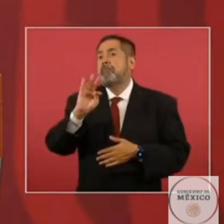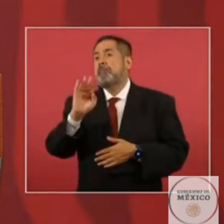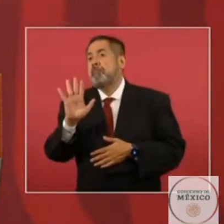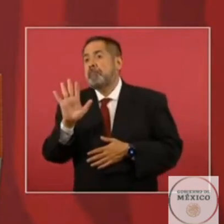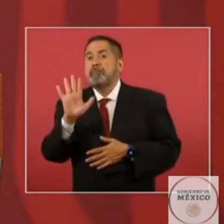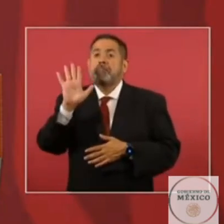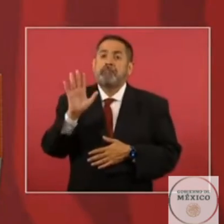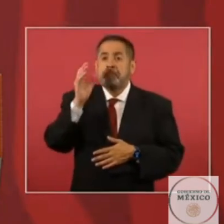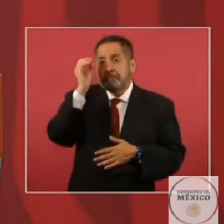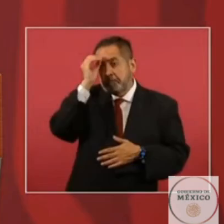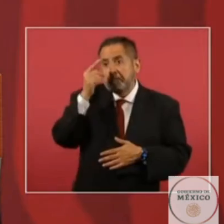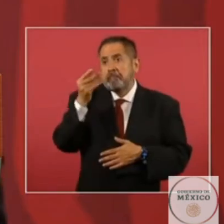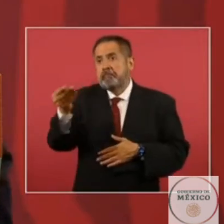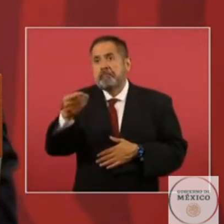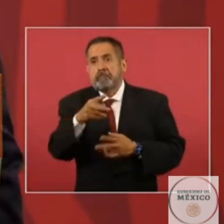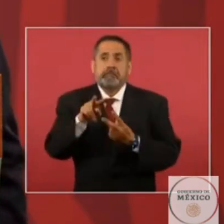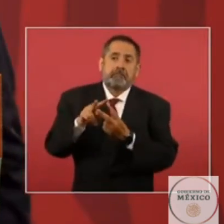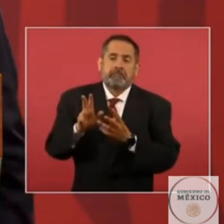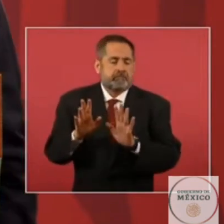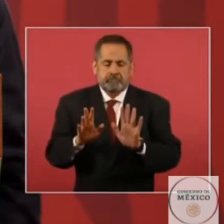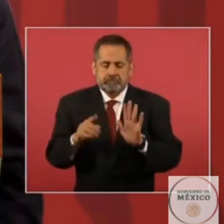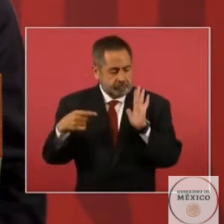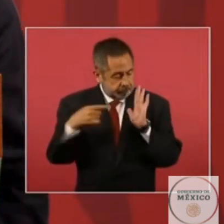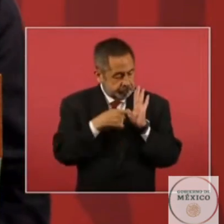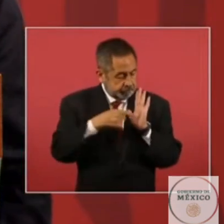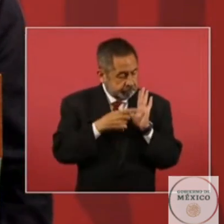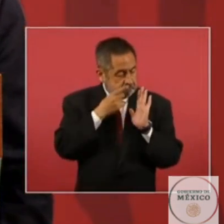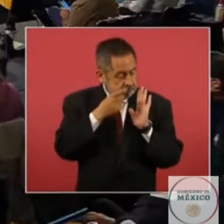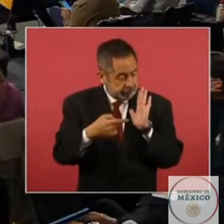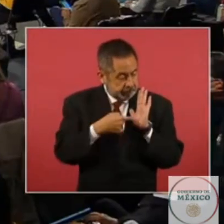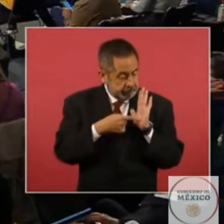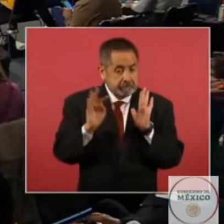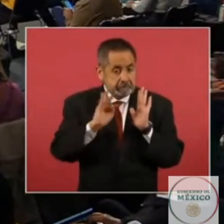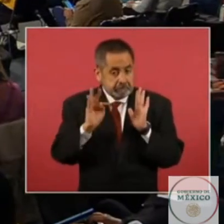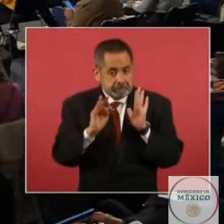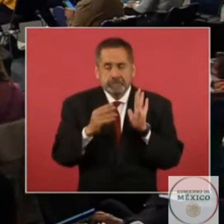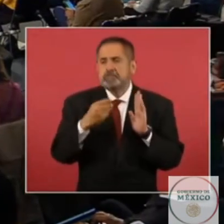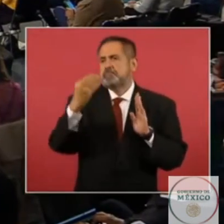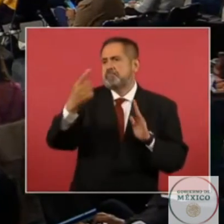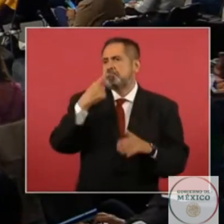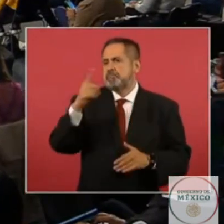La UIF empezó este trabajo de elaboración